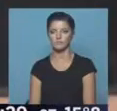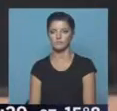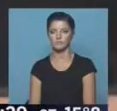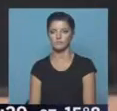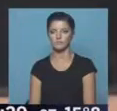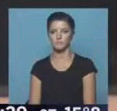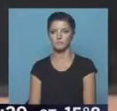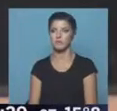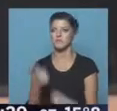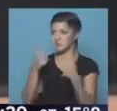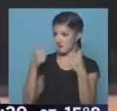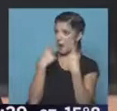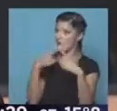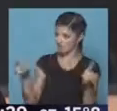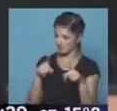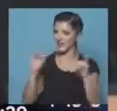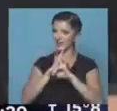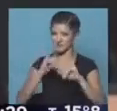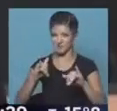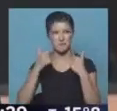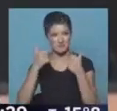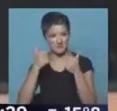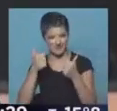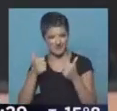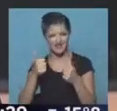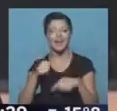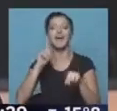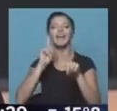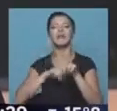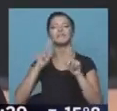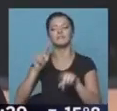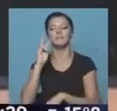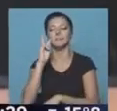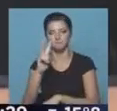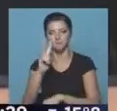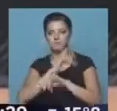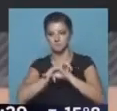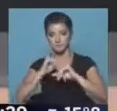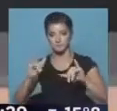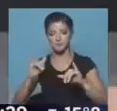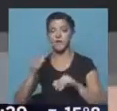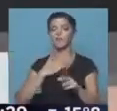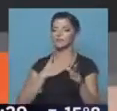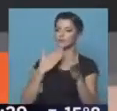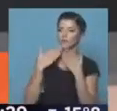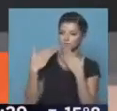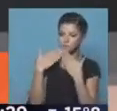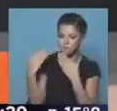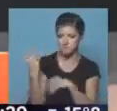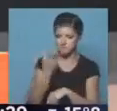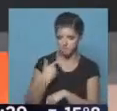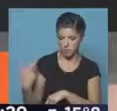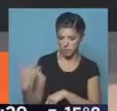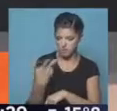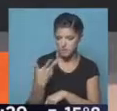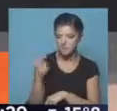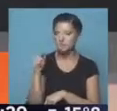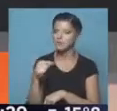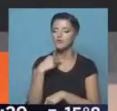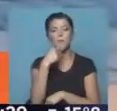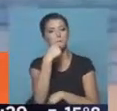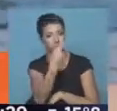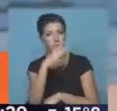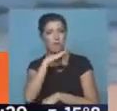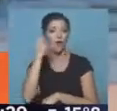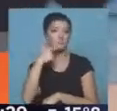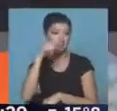Lo bien que musicalizamos además los informes, ¿no? Mientras veíamos el informe, nosotros hablábamos acá y justamente te hacía esta pregunta, José, que te